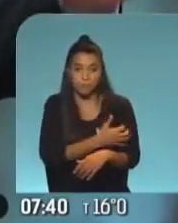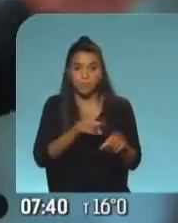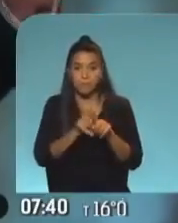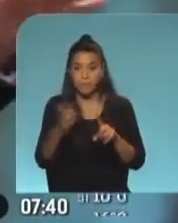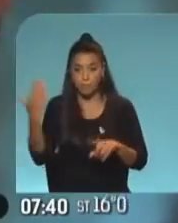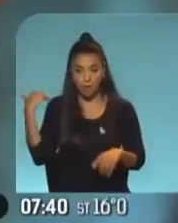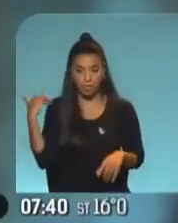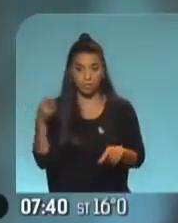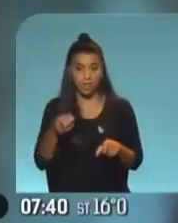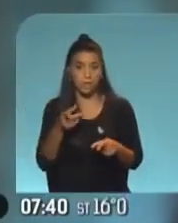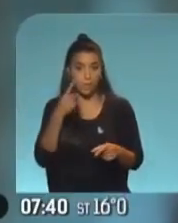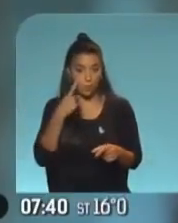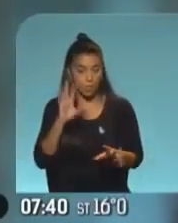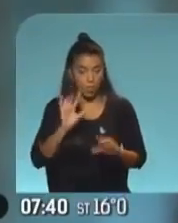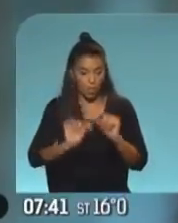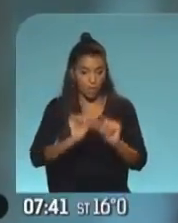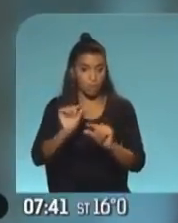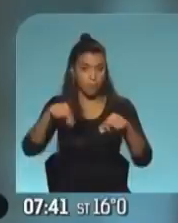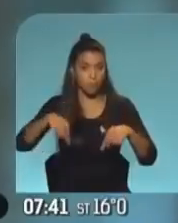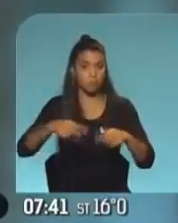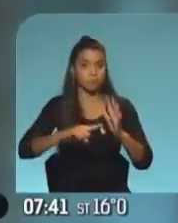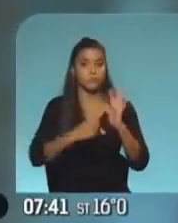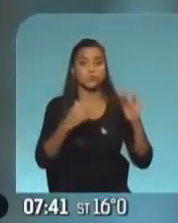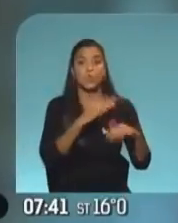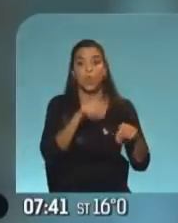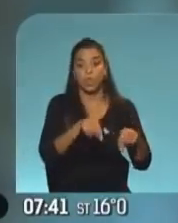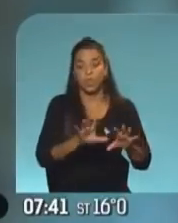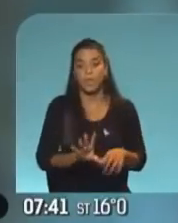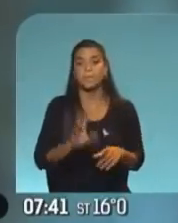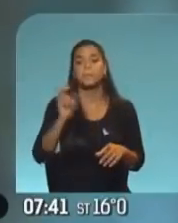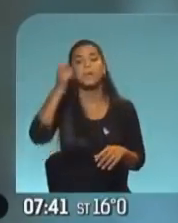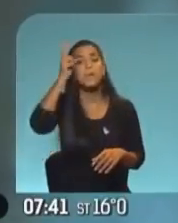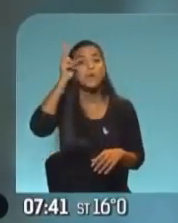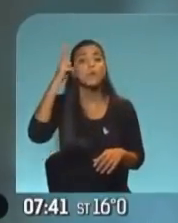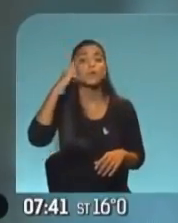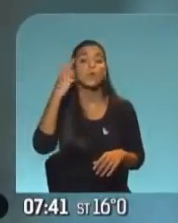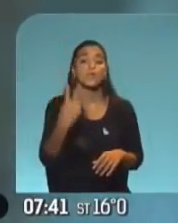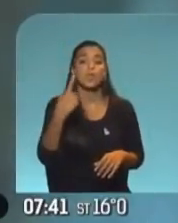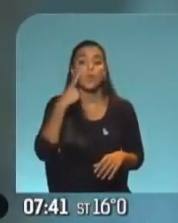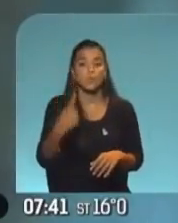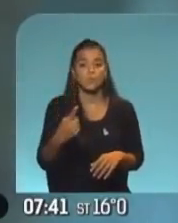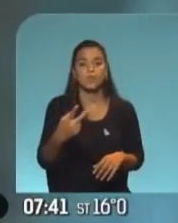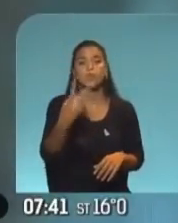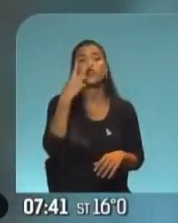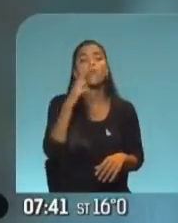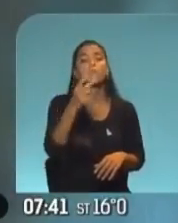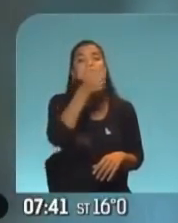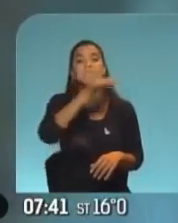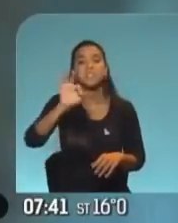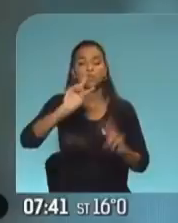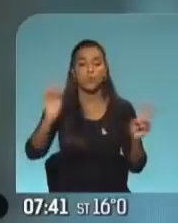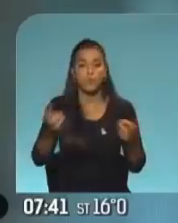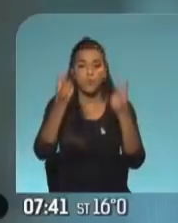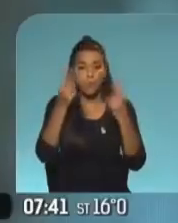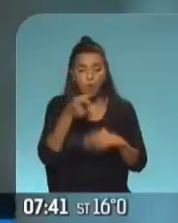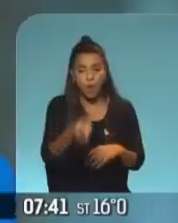claro, que está empezando a ocurrir muy lentamente todavía en la ciudad de Buenos Aires. En Perú hay 92.000 casos, 2.600 muertos. Las